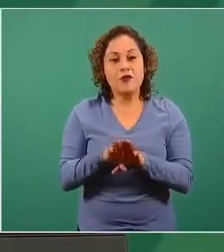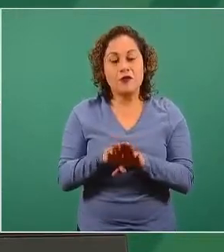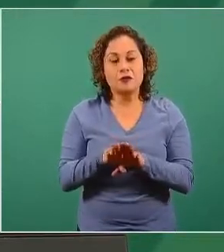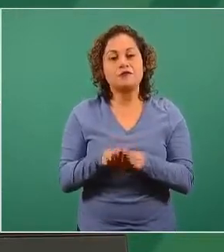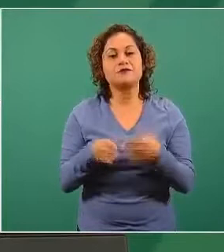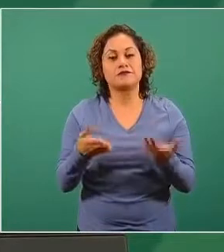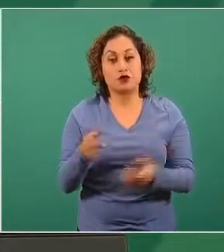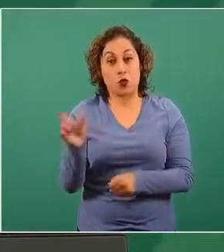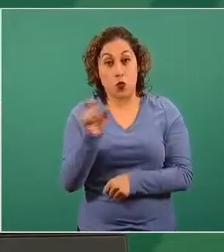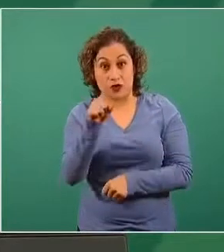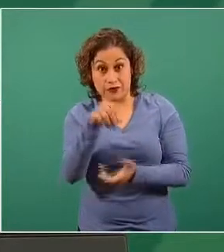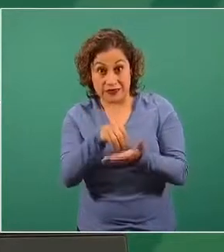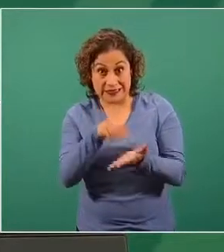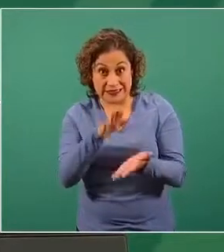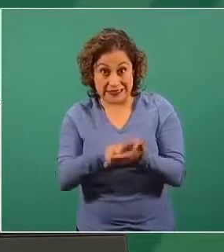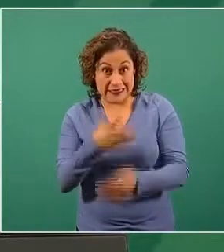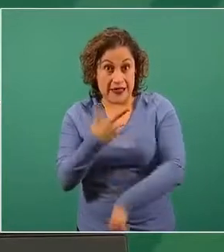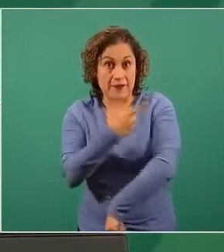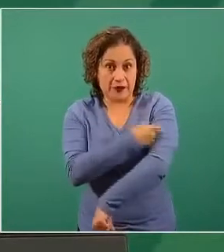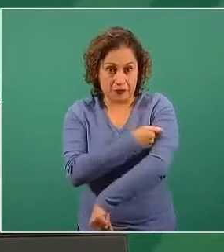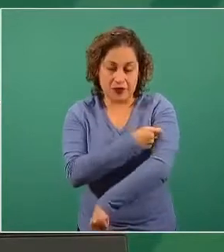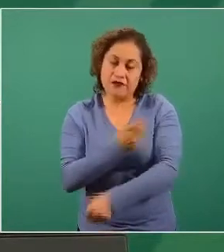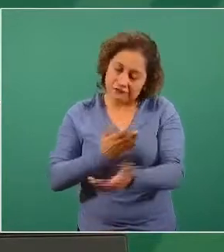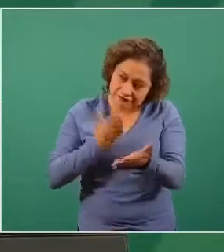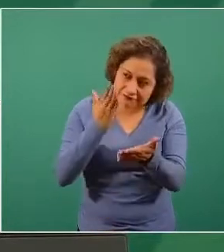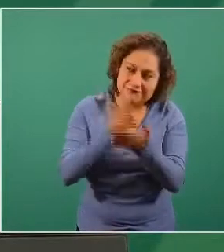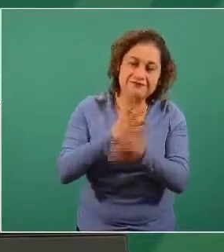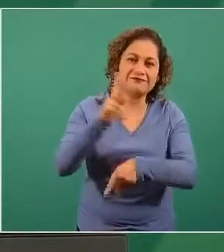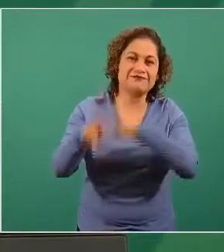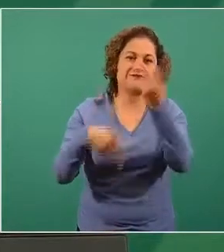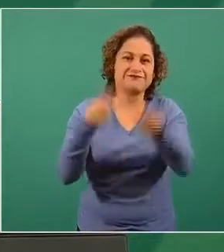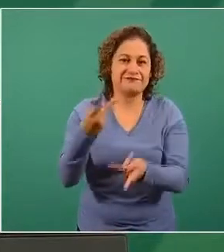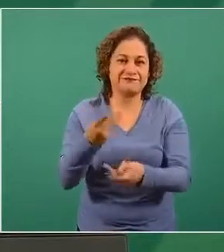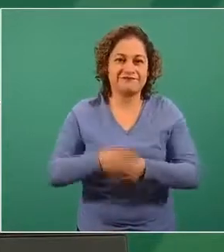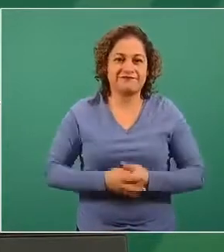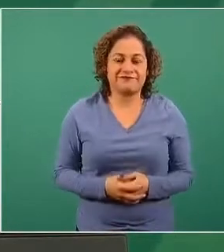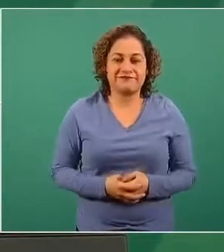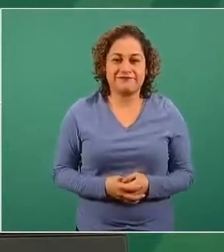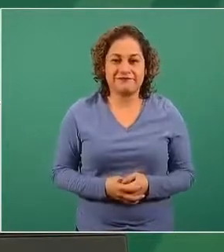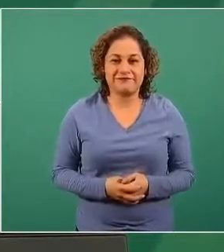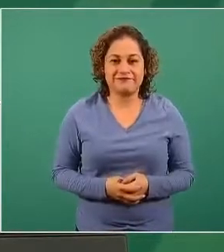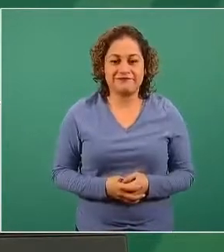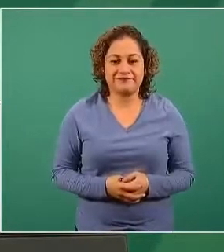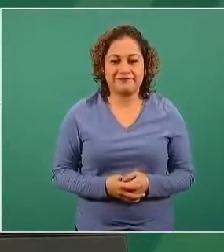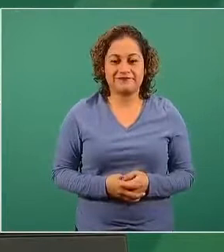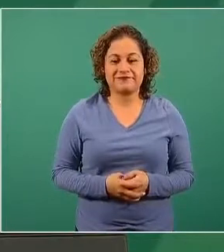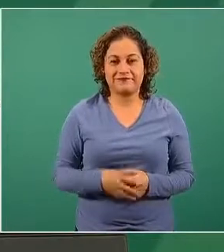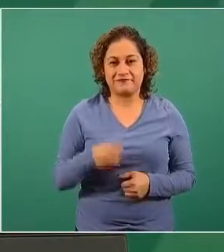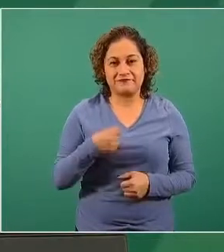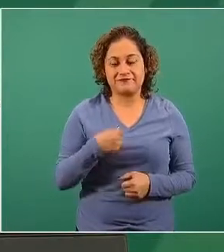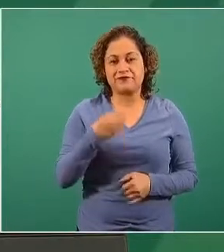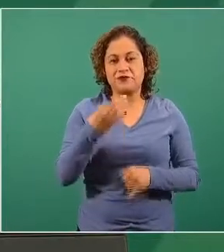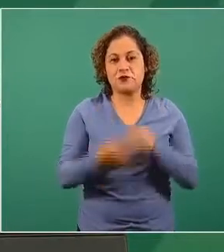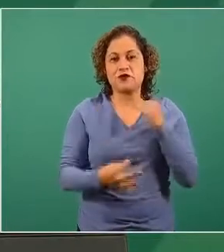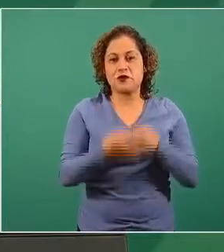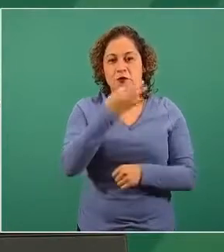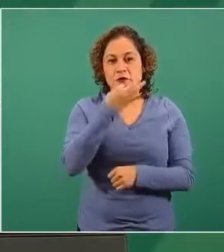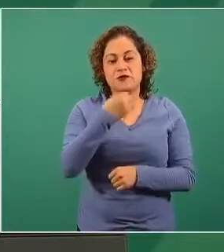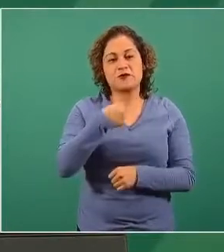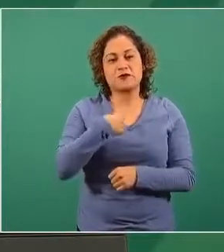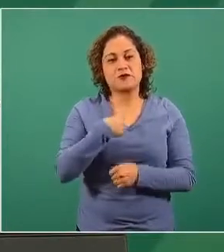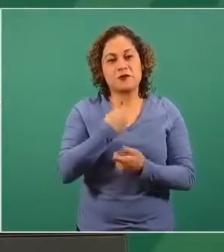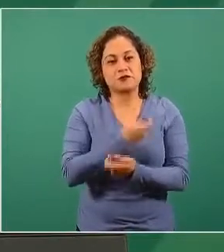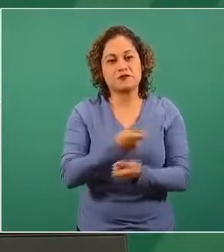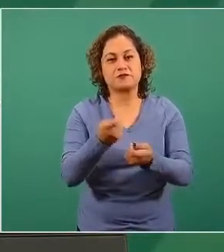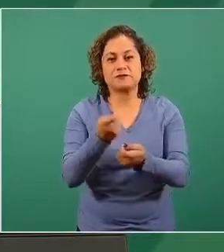momento en que le toque a recibir su vacuna contra el virus SARS-CoV-2. Aprovecho este último minuto para mandarle muchos